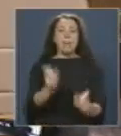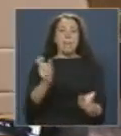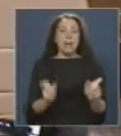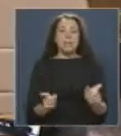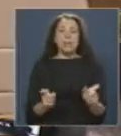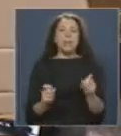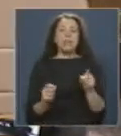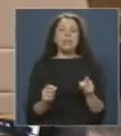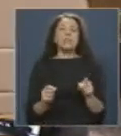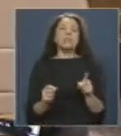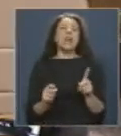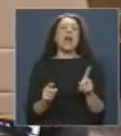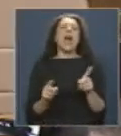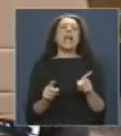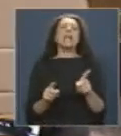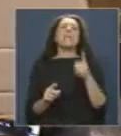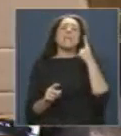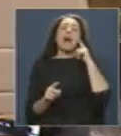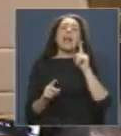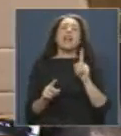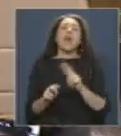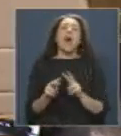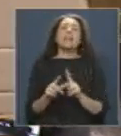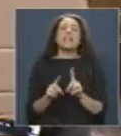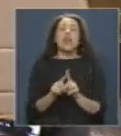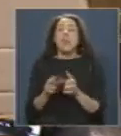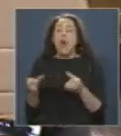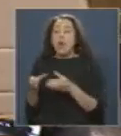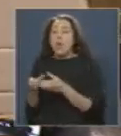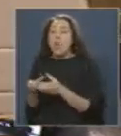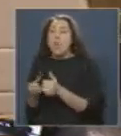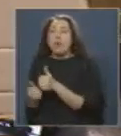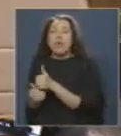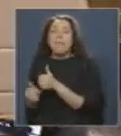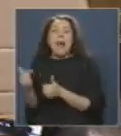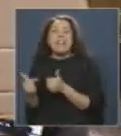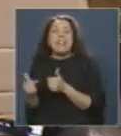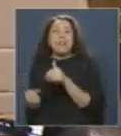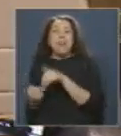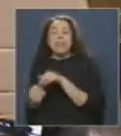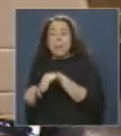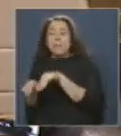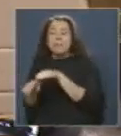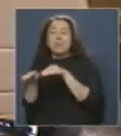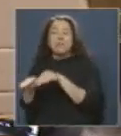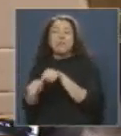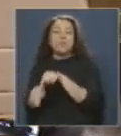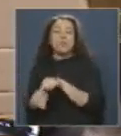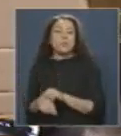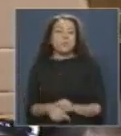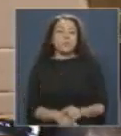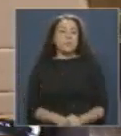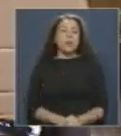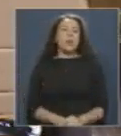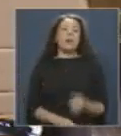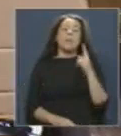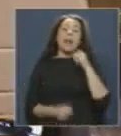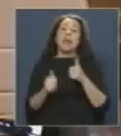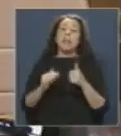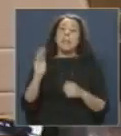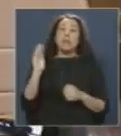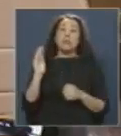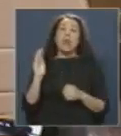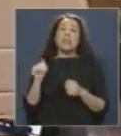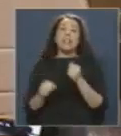la conformación de bolsones de votos de cualquier candidatura en que los postulantes se dediquen a trabajar, entre